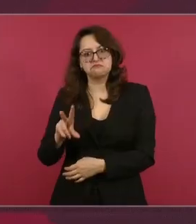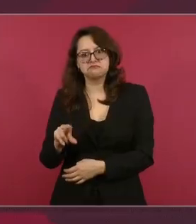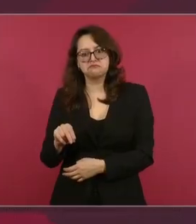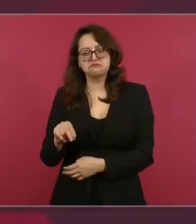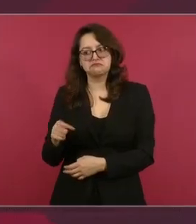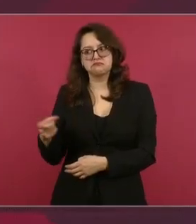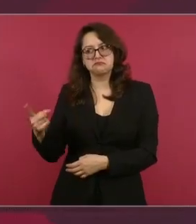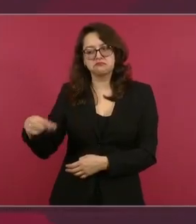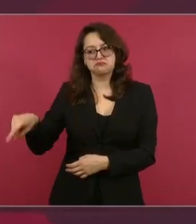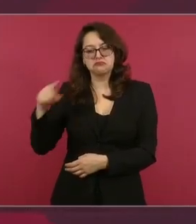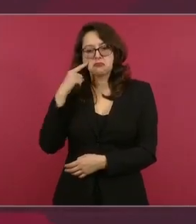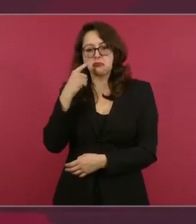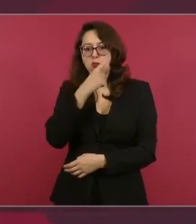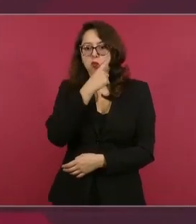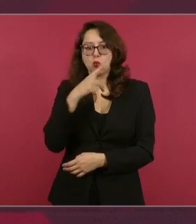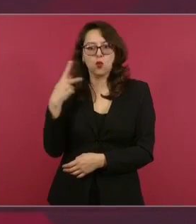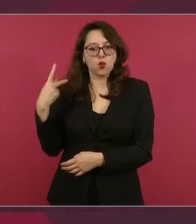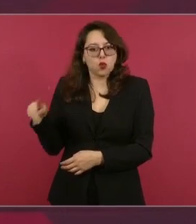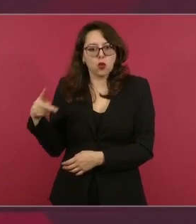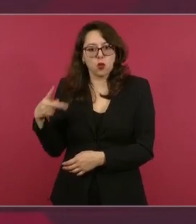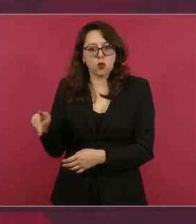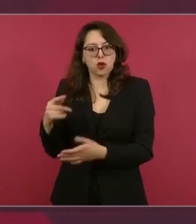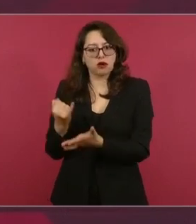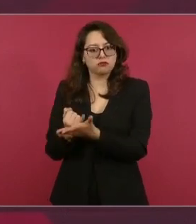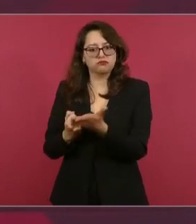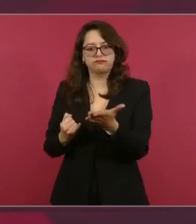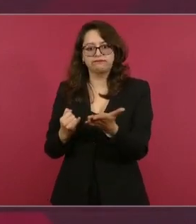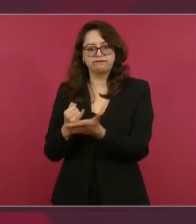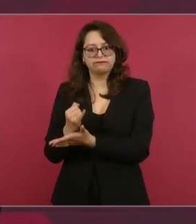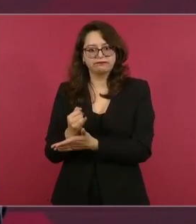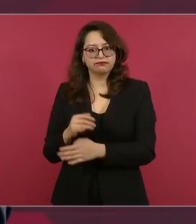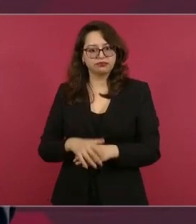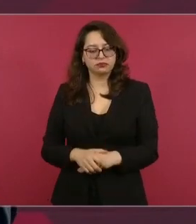con una propuesta